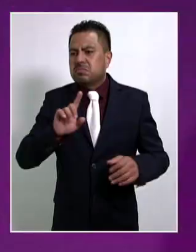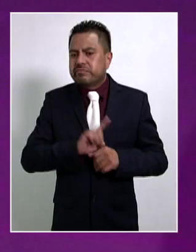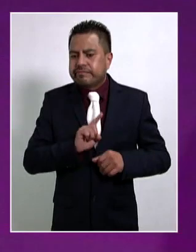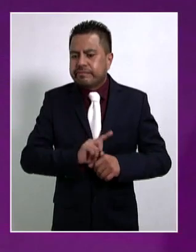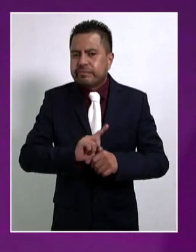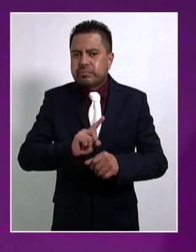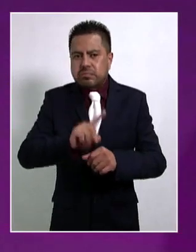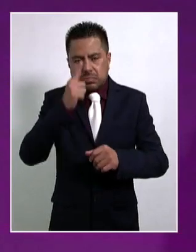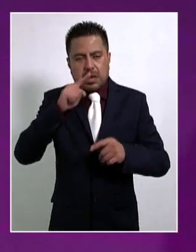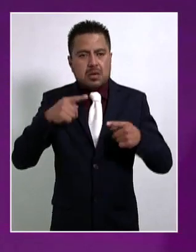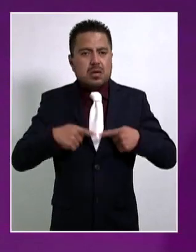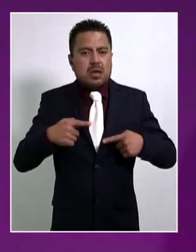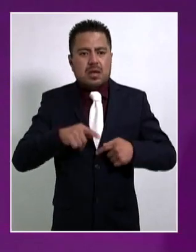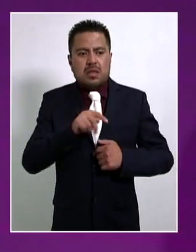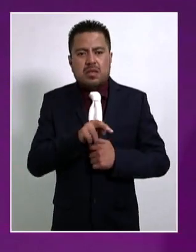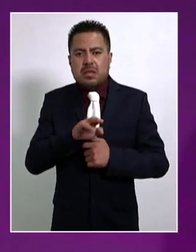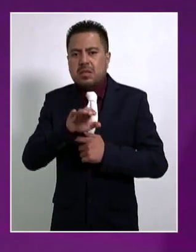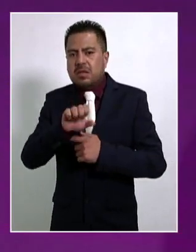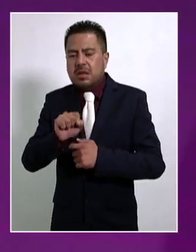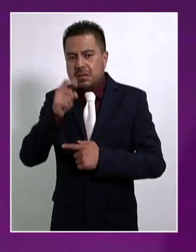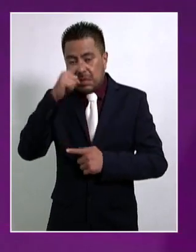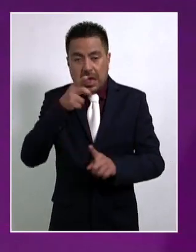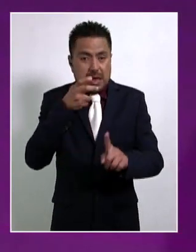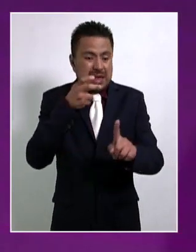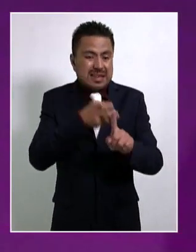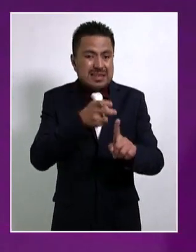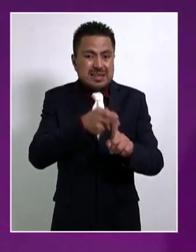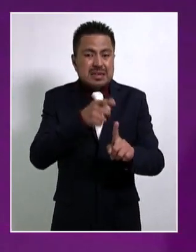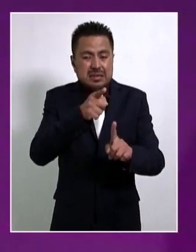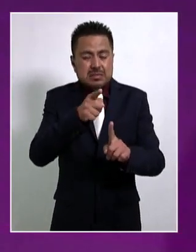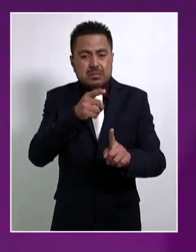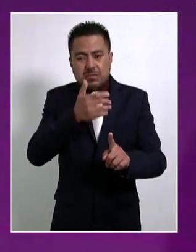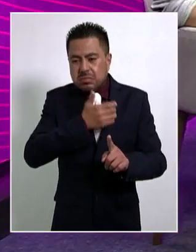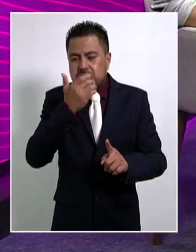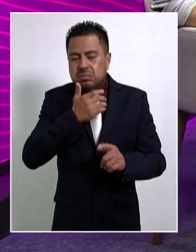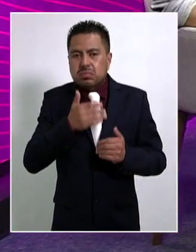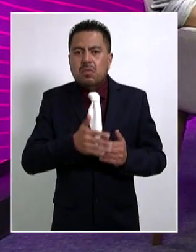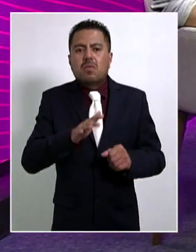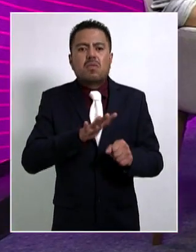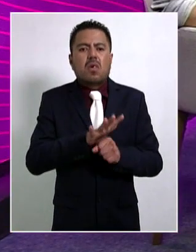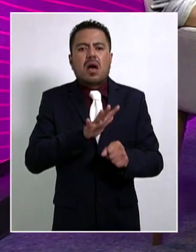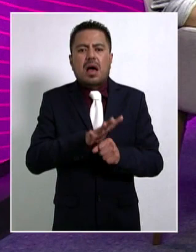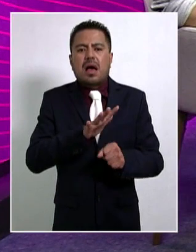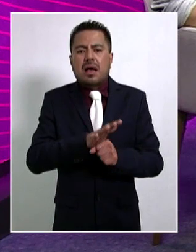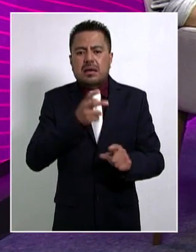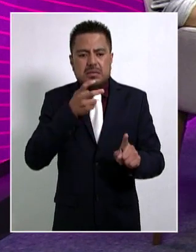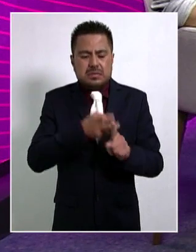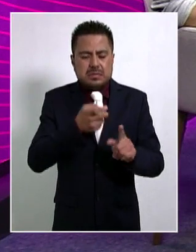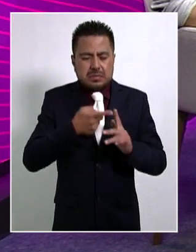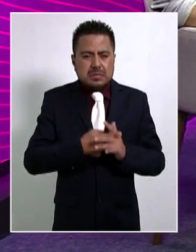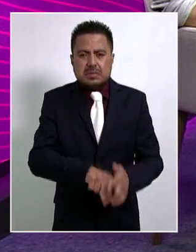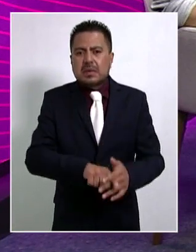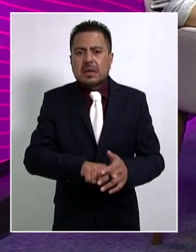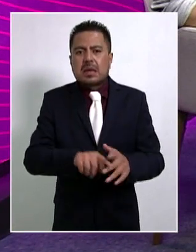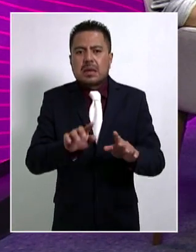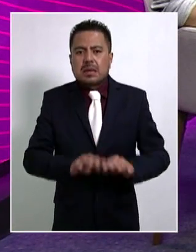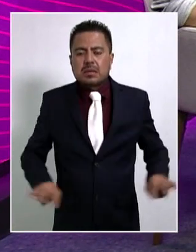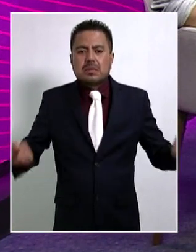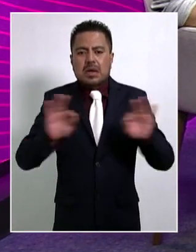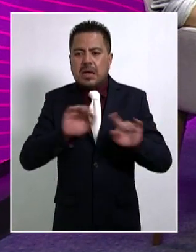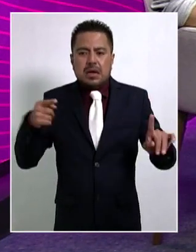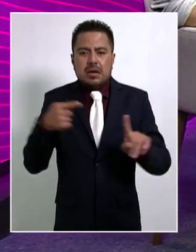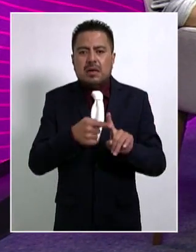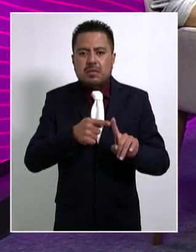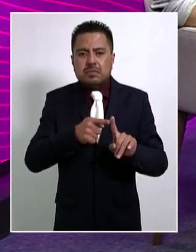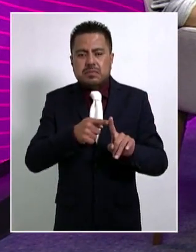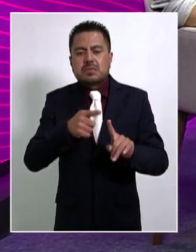días para una persona trans. Para ti, en lo cotidiano, ¿cuáles son esos principales retos